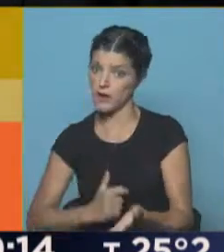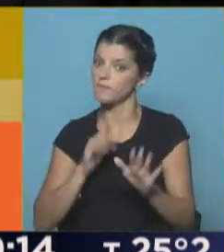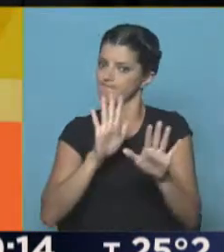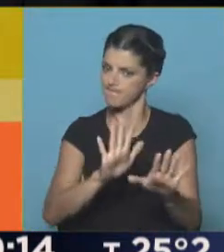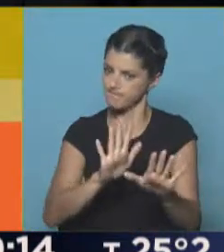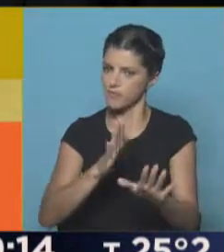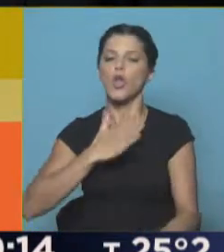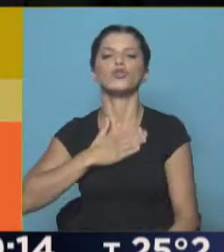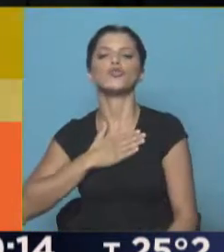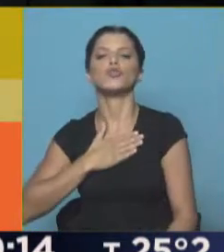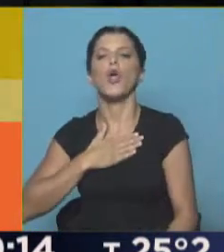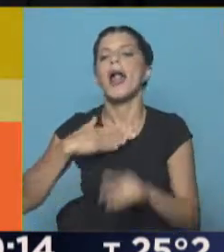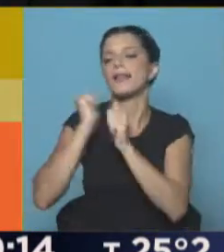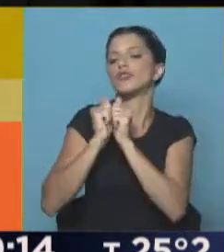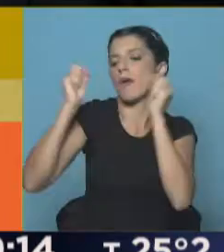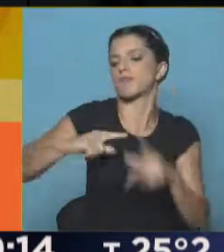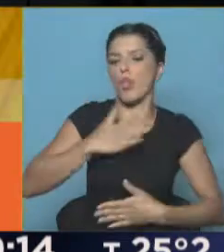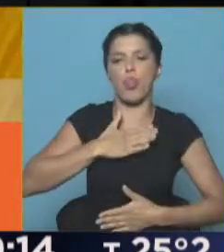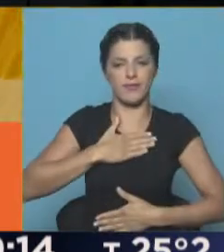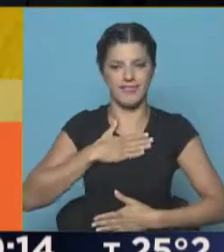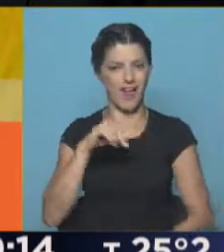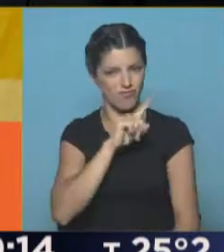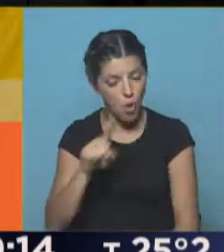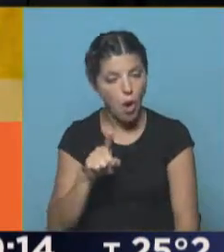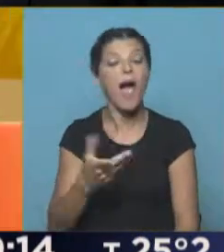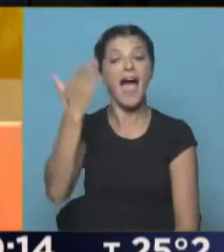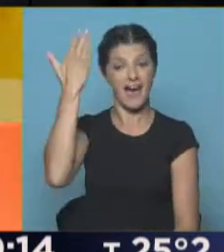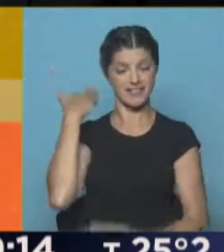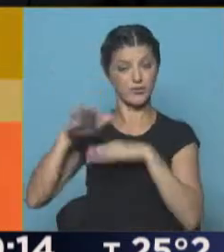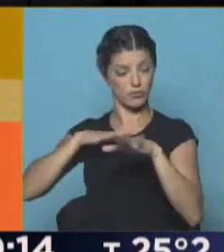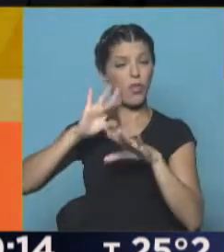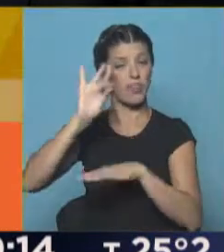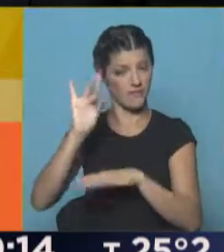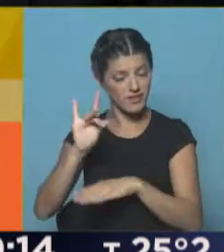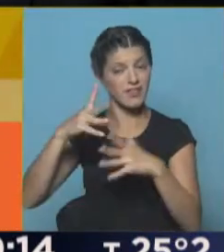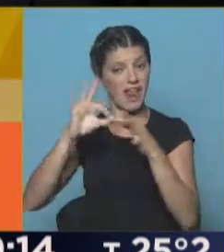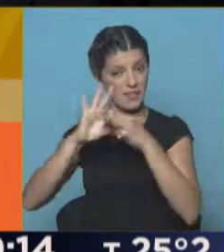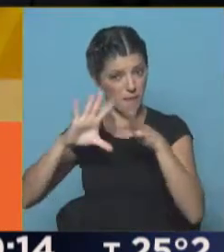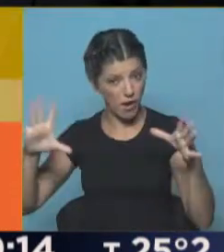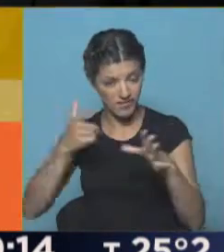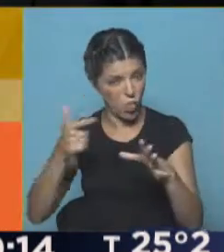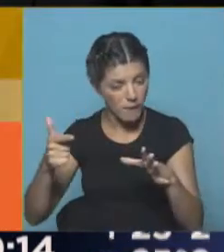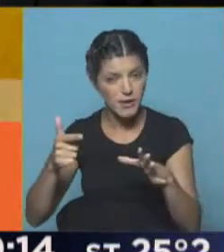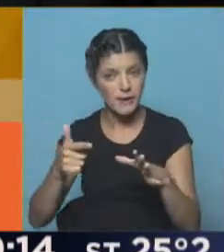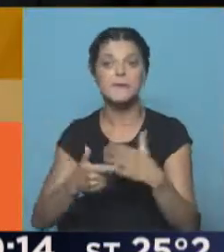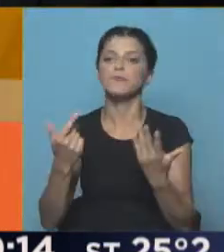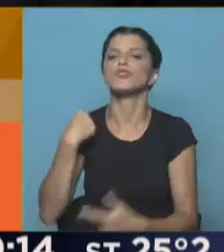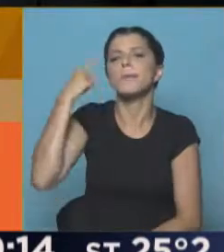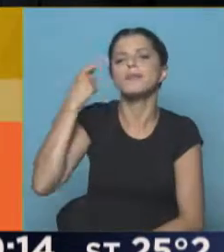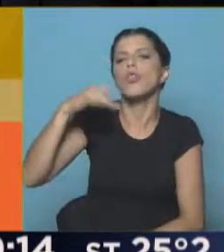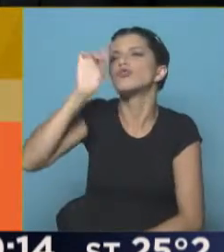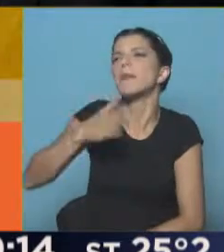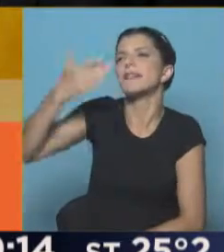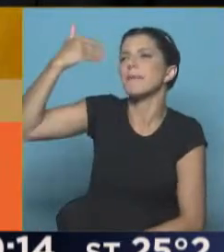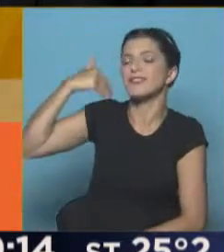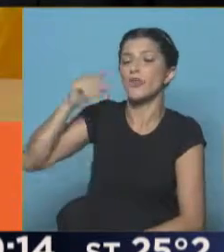no somos dueños de la historia y tuvimos momentos difíciles en la democracia. Y yo creo que no hay que vivir para el pasado porque hay jóvenes que